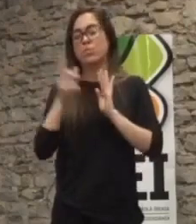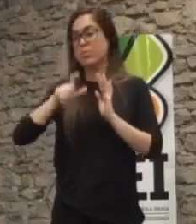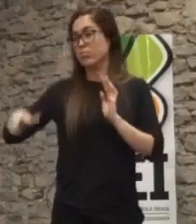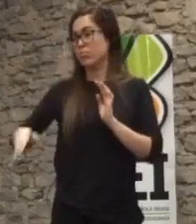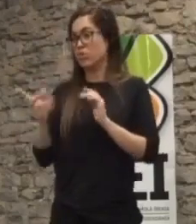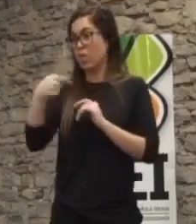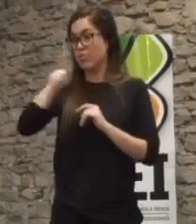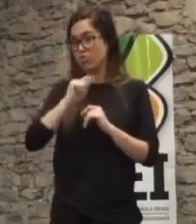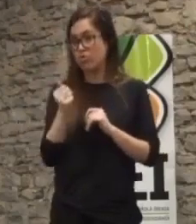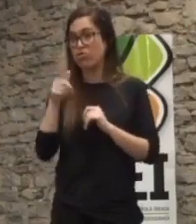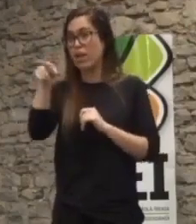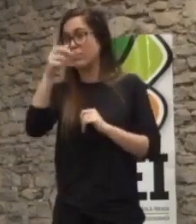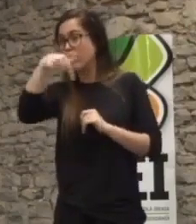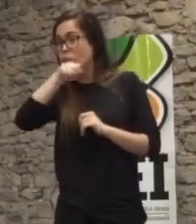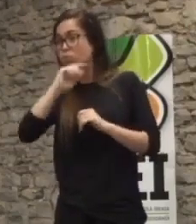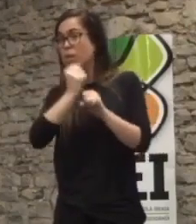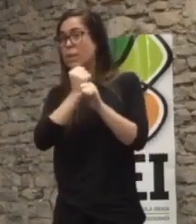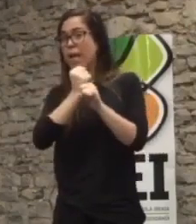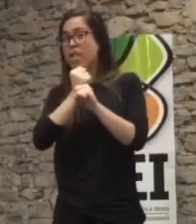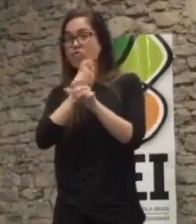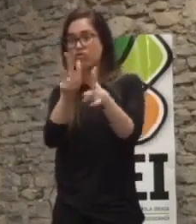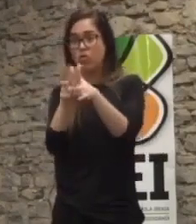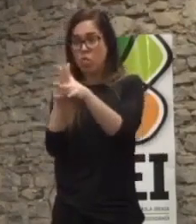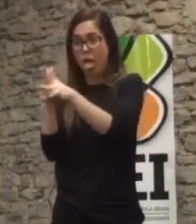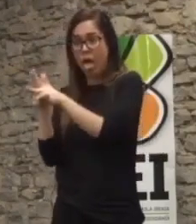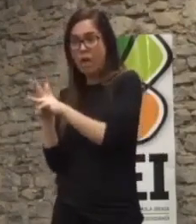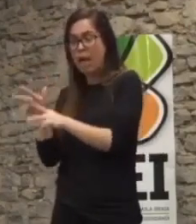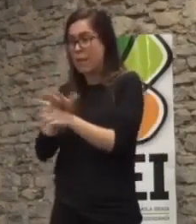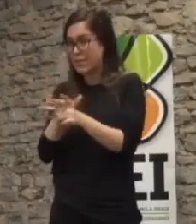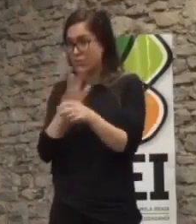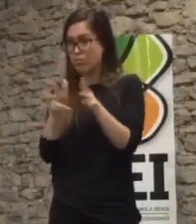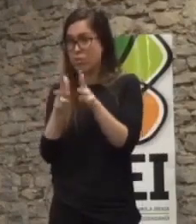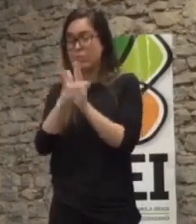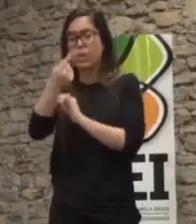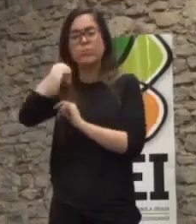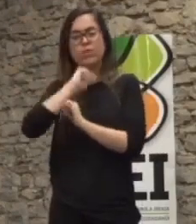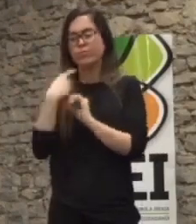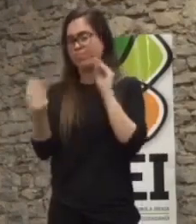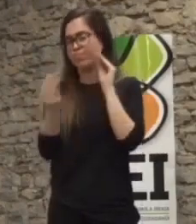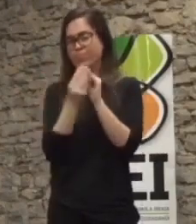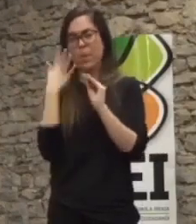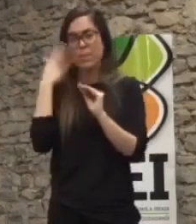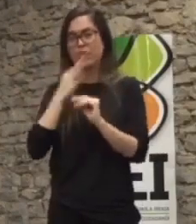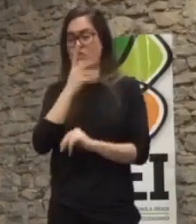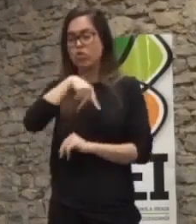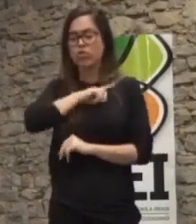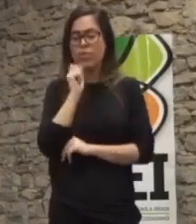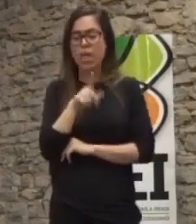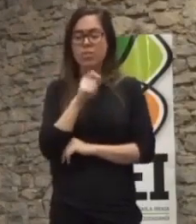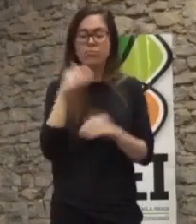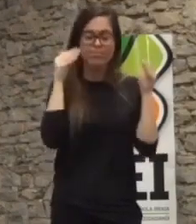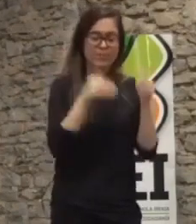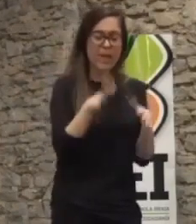que trabajáis en el ámbito social, que veo que aquí hay varias de vosotras, seguro que estáis conmigo en que nos centramos muchísimo en